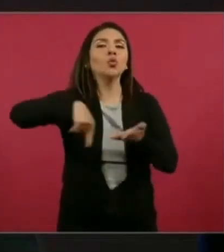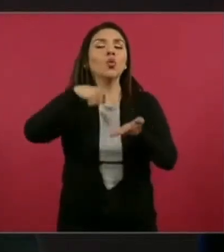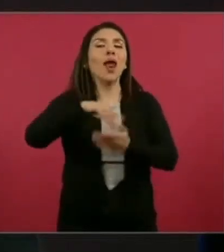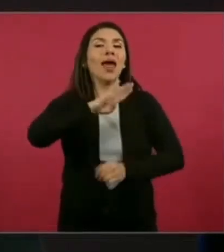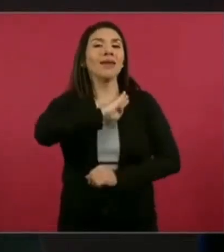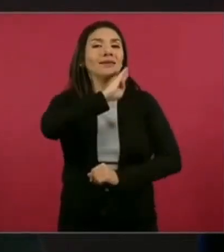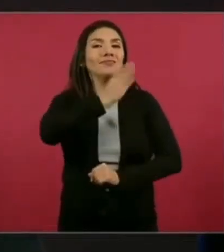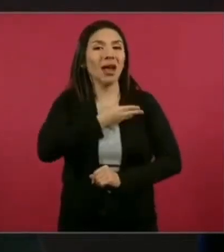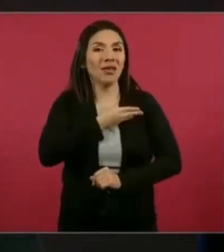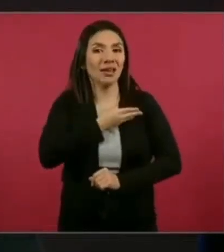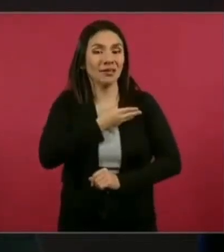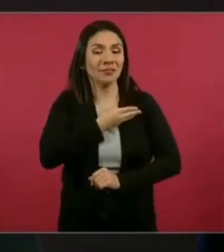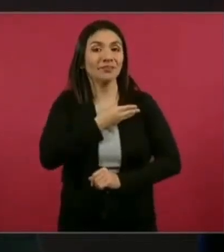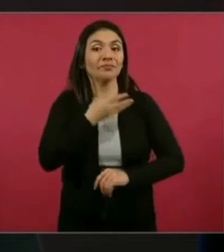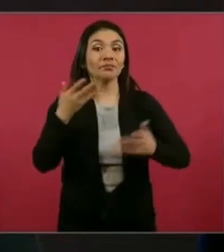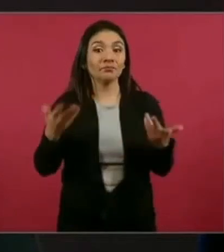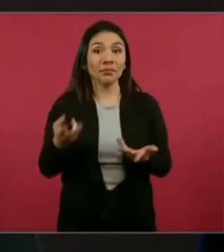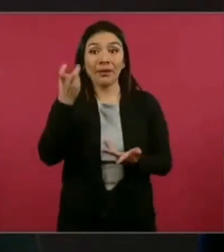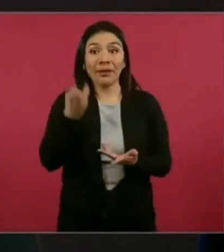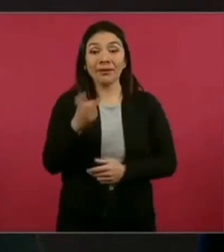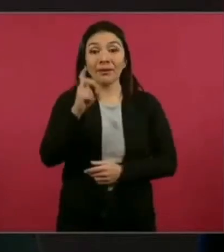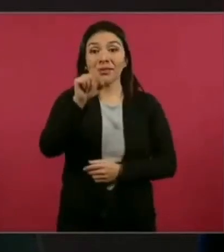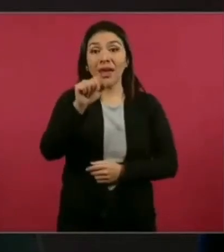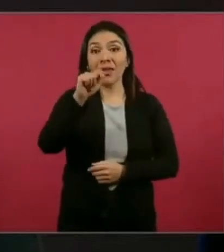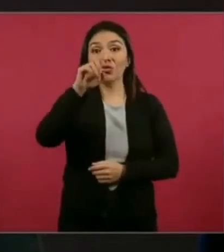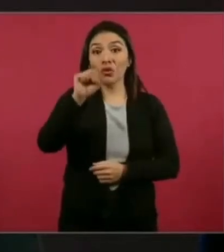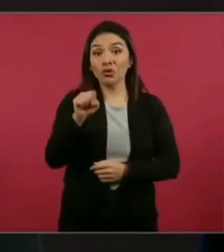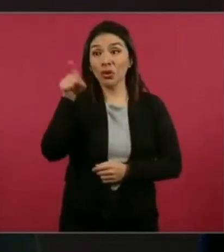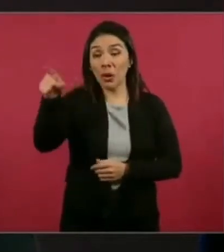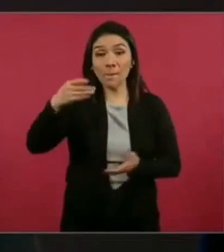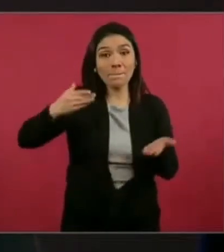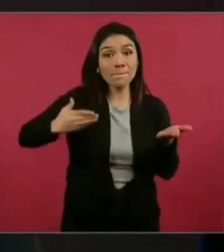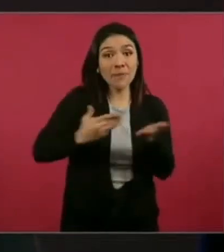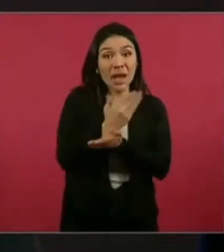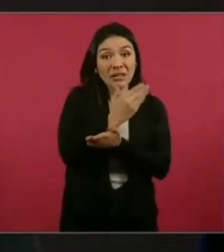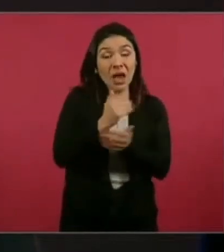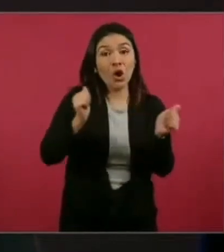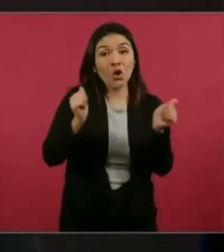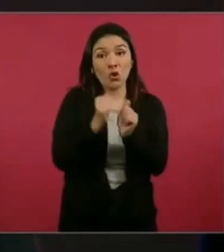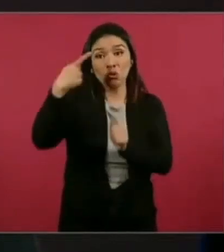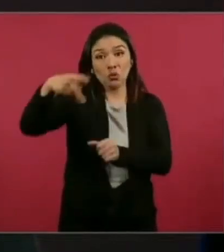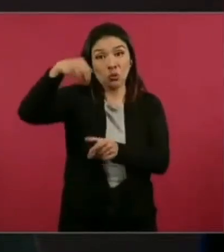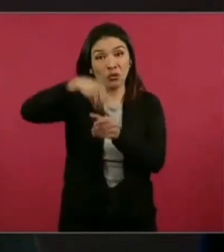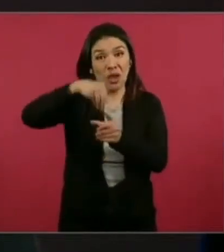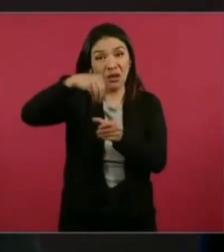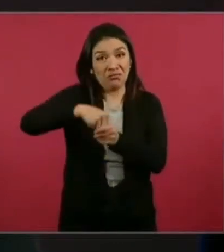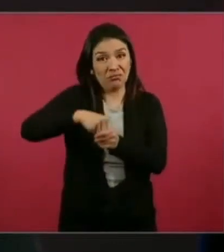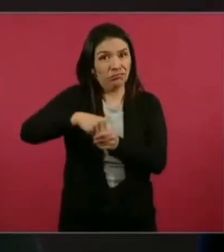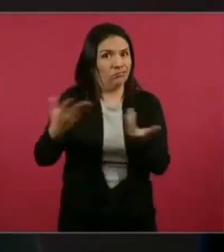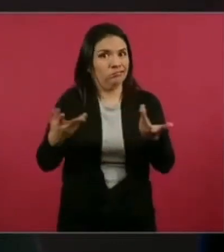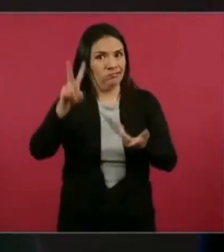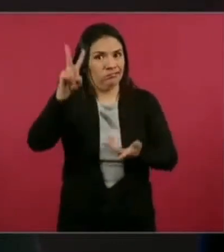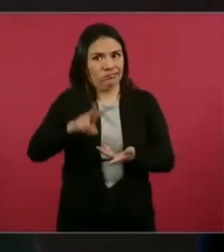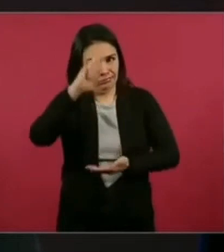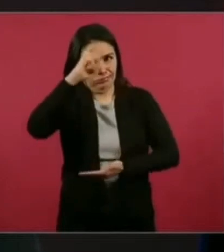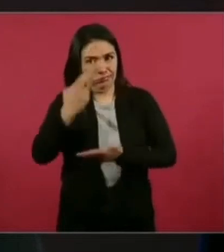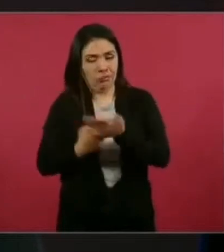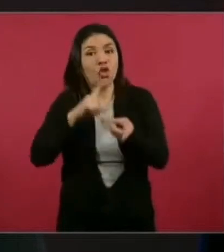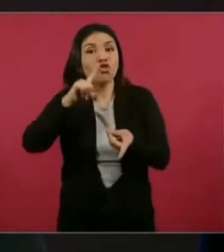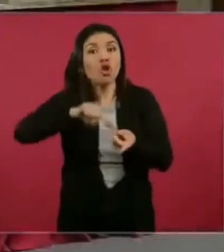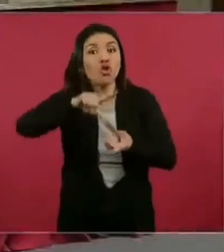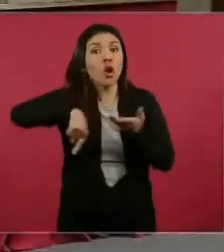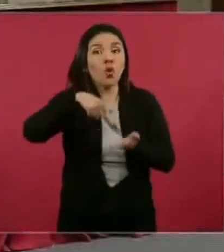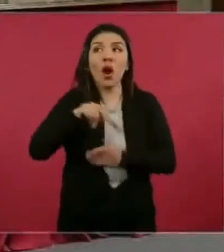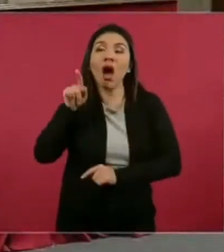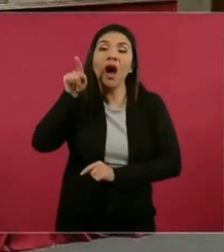Es decir, que los datos a los cuales se tuvo acceso con esta contraseña de forma ilegal fue desde España.